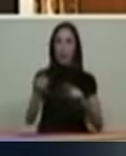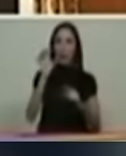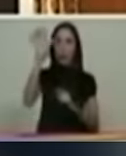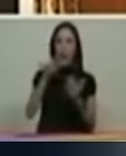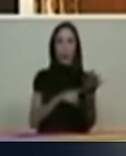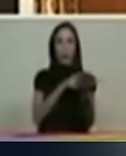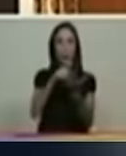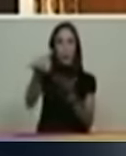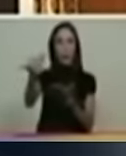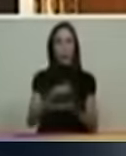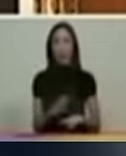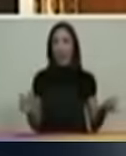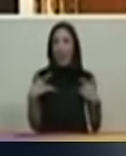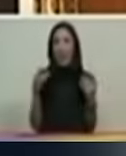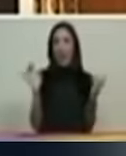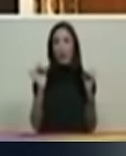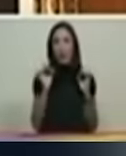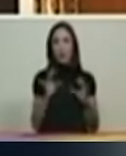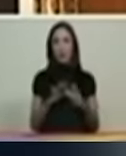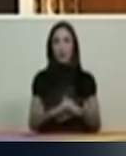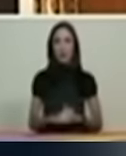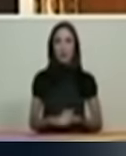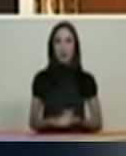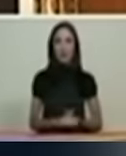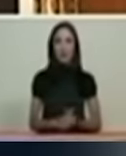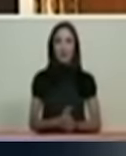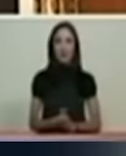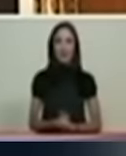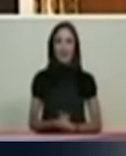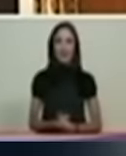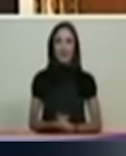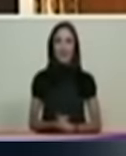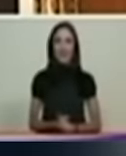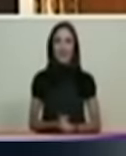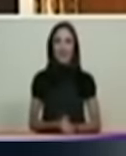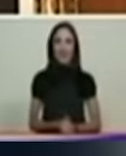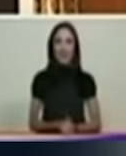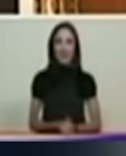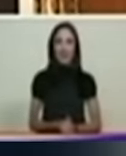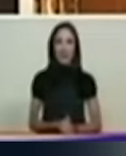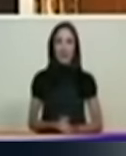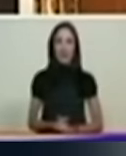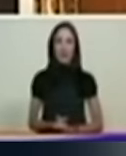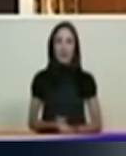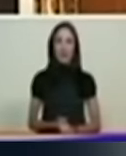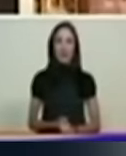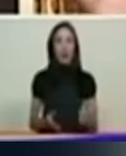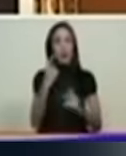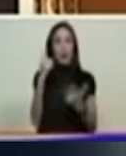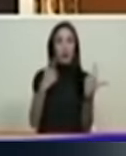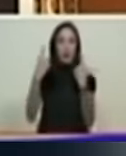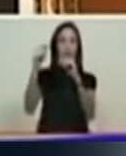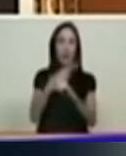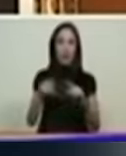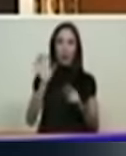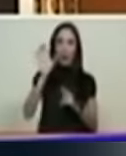aunque le duela que le duela ya digo como esclavos económicos al exterior un grupo un